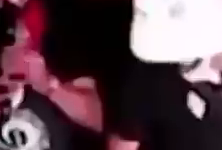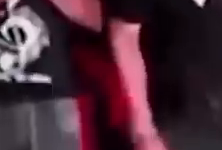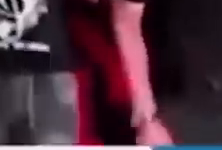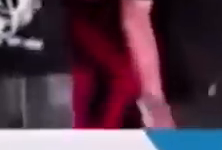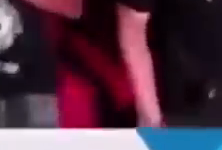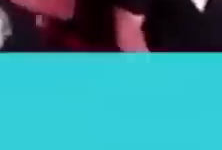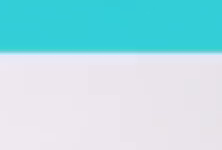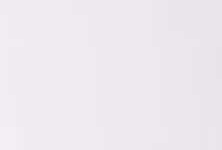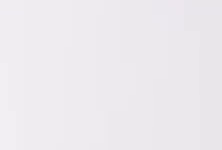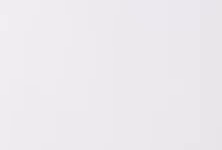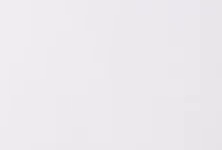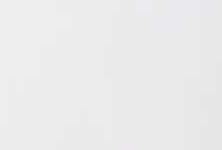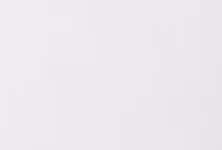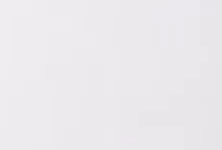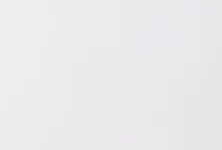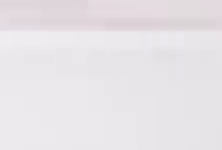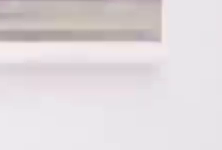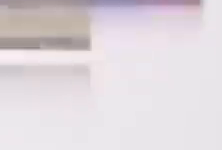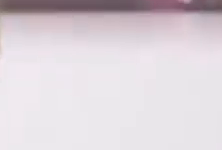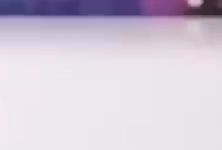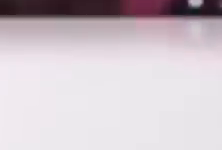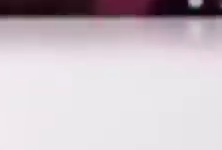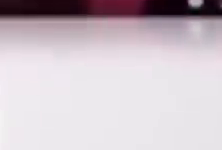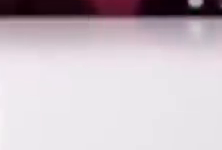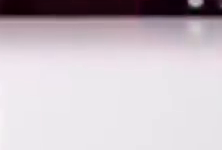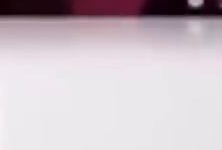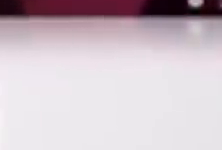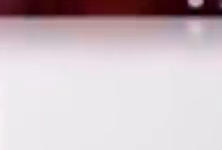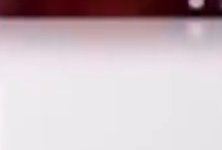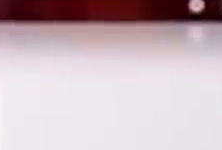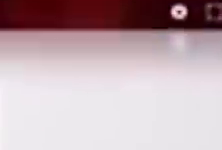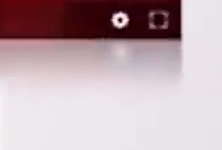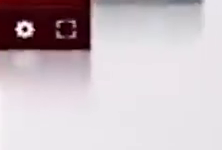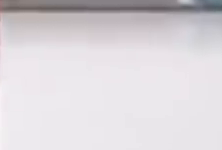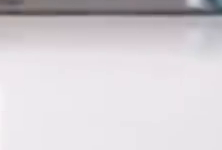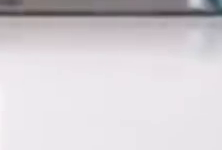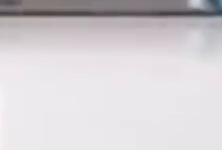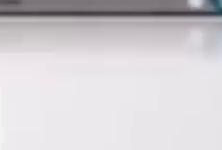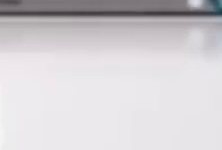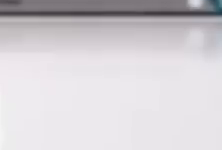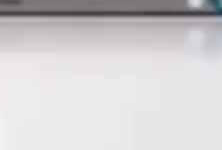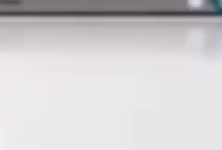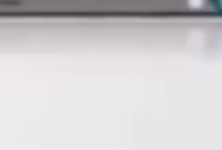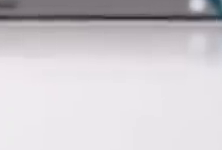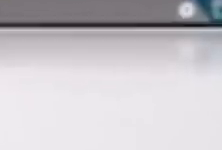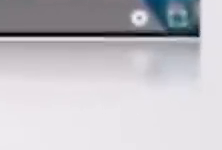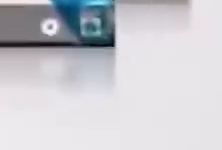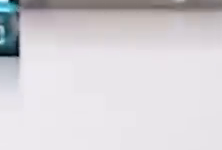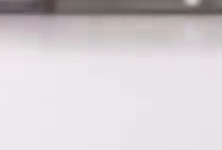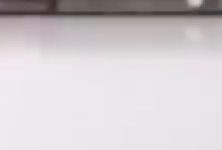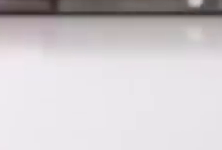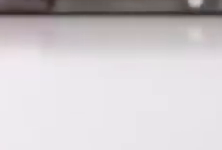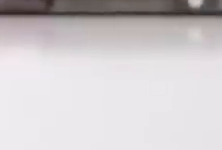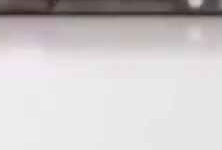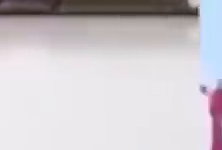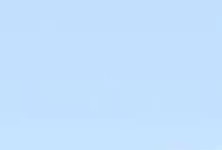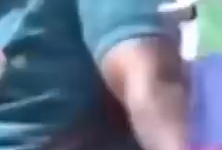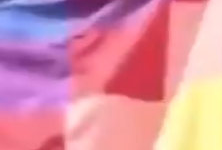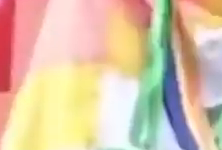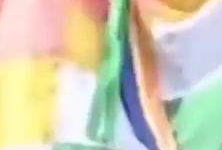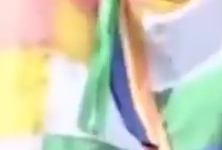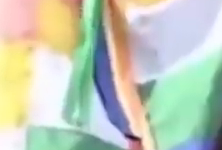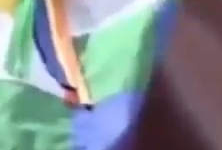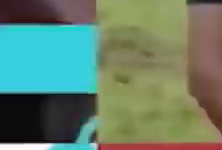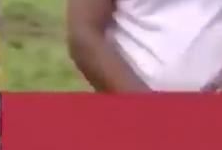Si usted quiere recibir los contenidos del Tercer Canal, suscríbase. Y también ahí donde está la campanita, para que lleguen todas